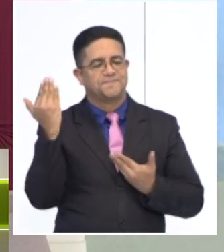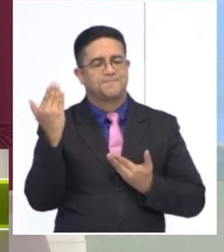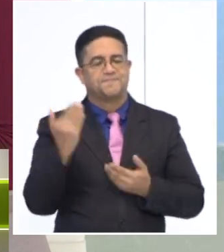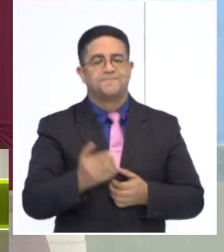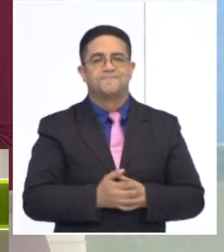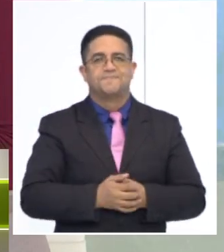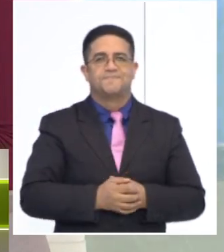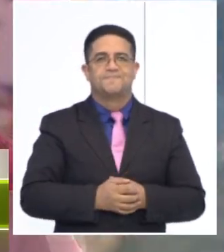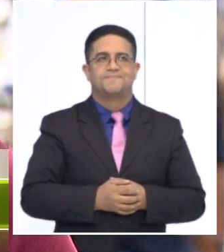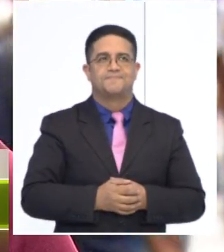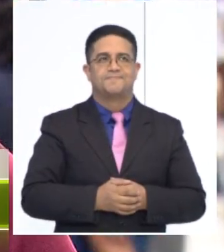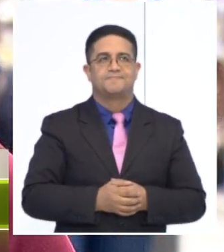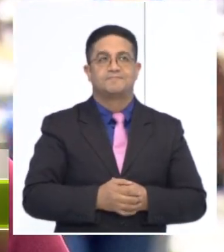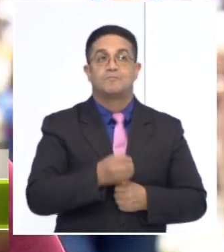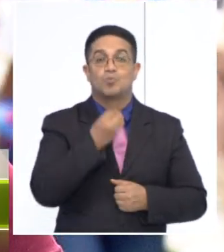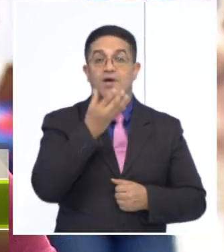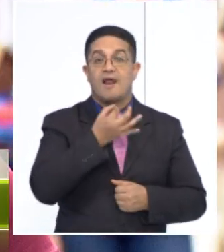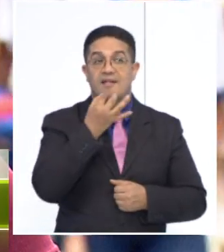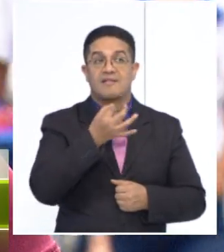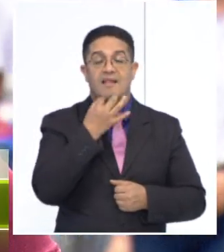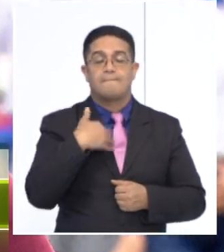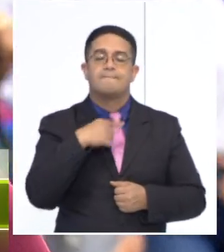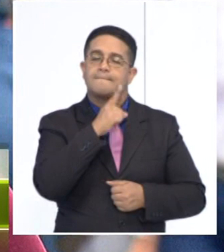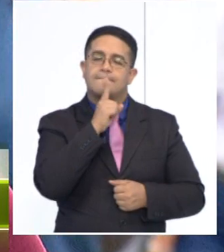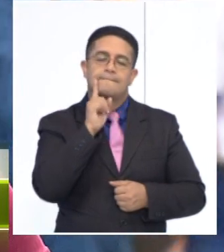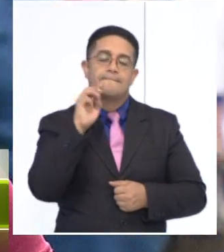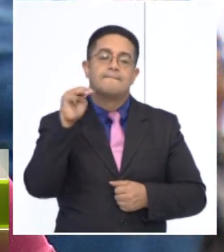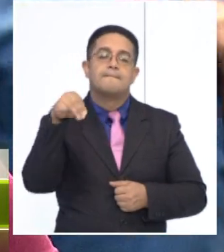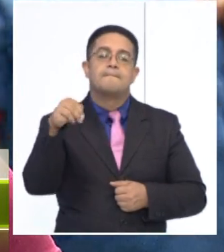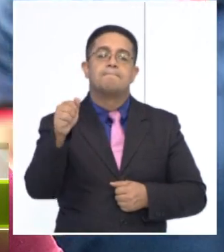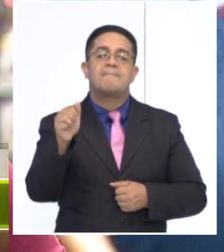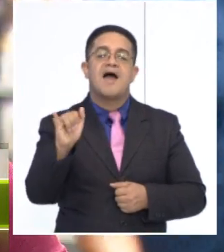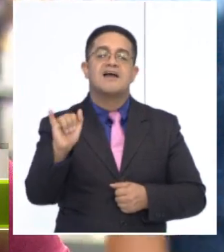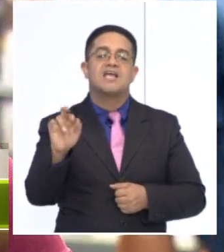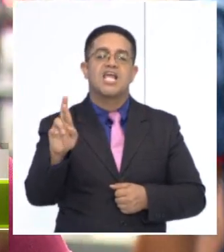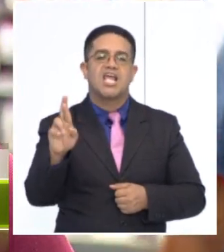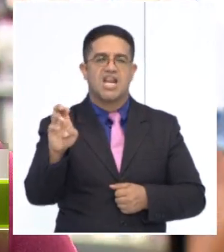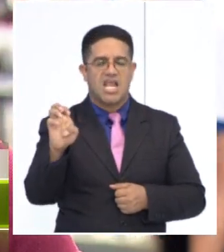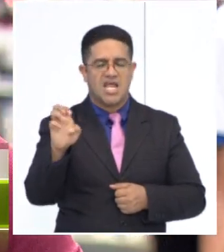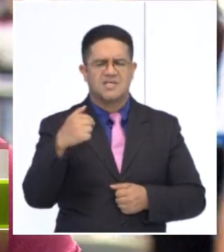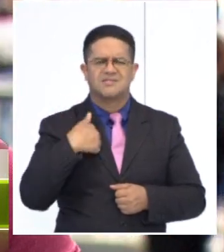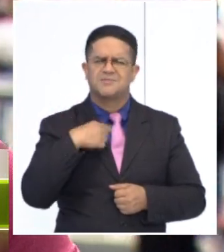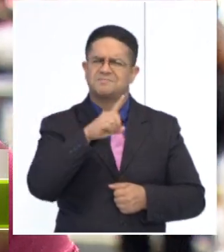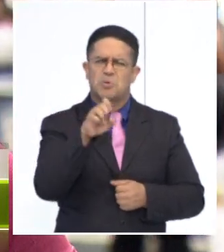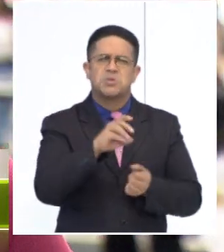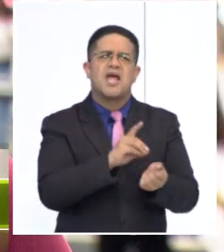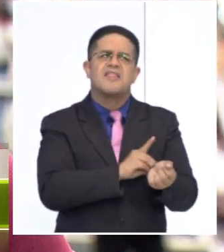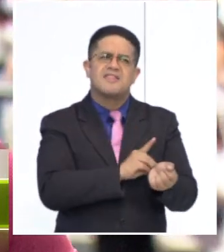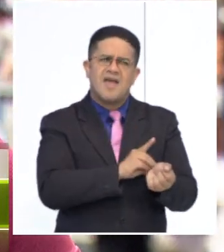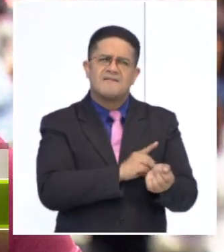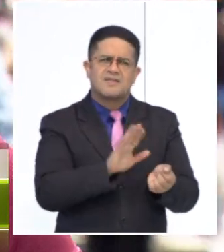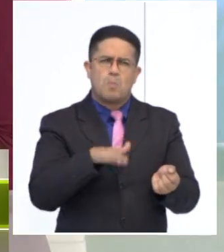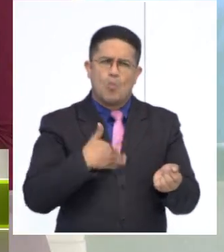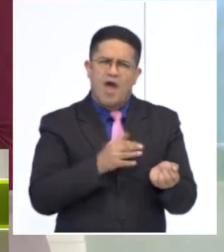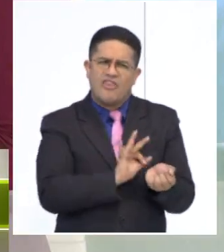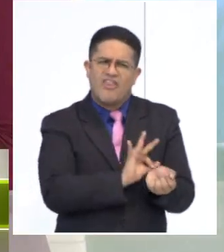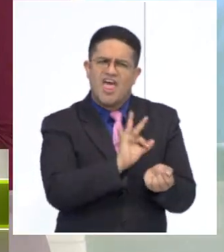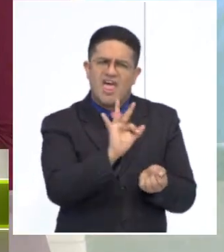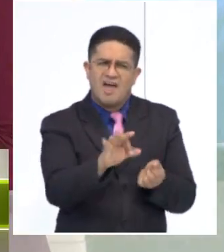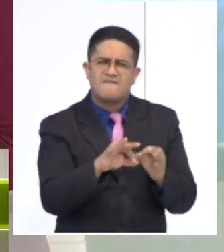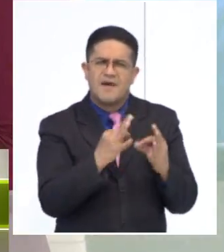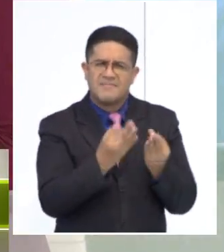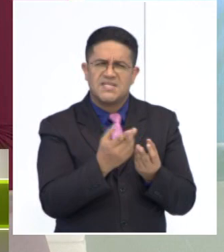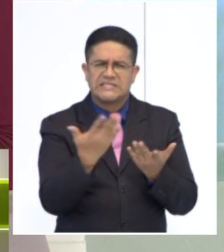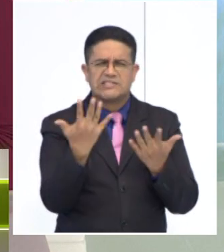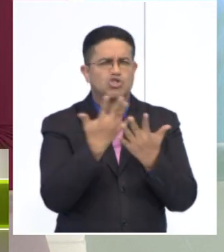calle. Buenas tardes, mi nombre es Mayre Álvarez. Le pregunto a la doctora que si la diabetes es hereditaria. Mucha duda